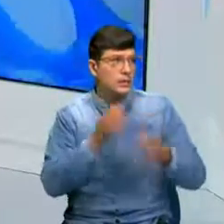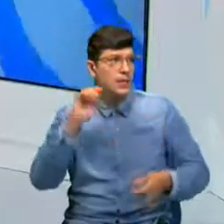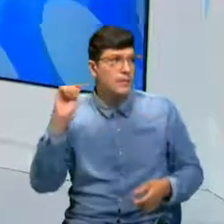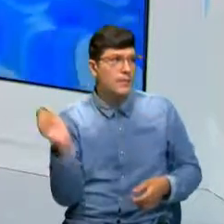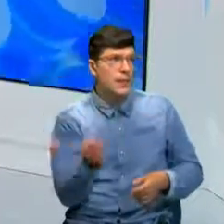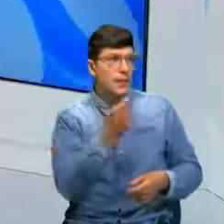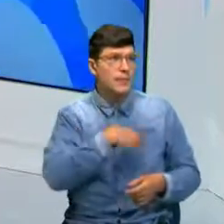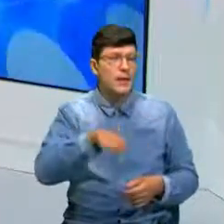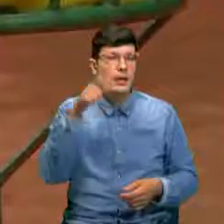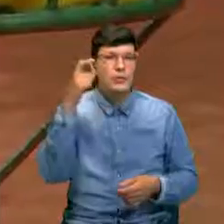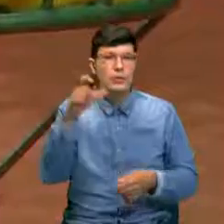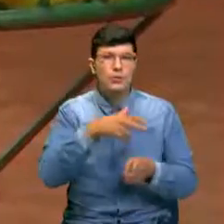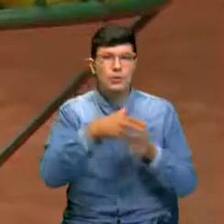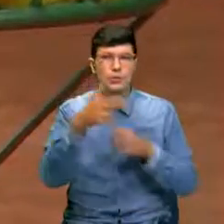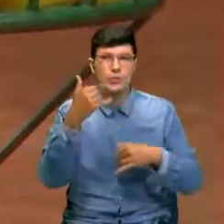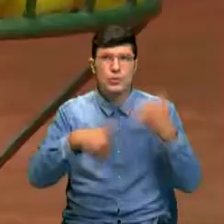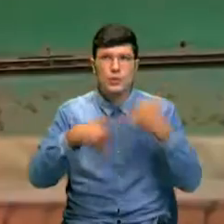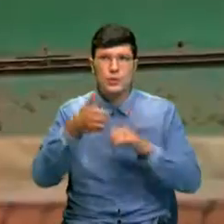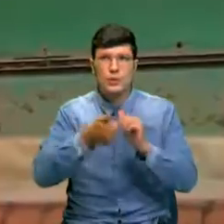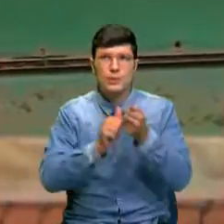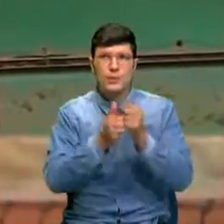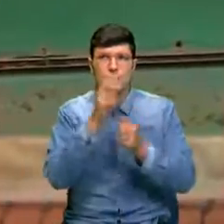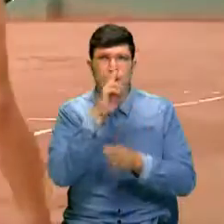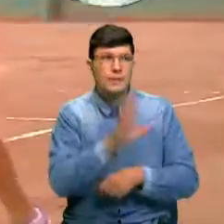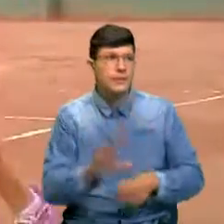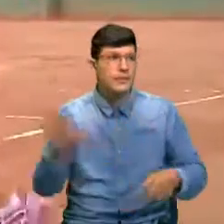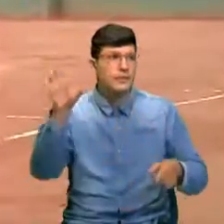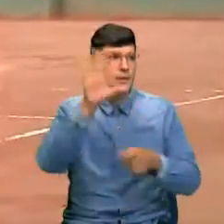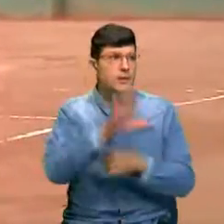Juegos Deportivos Nacionales.